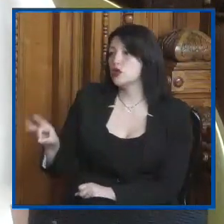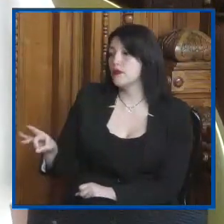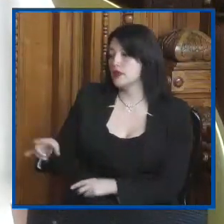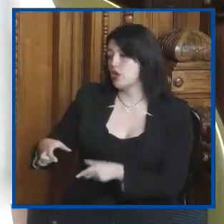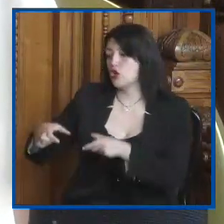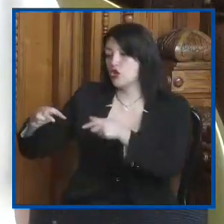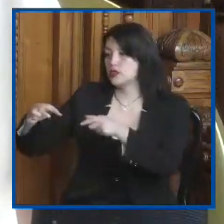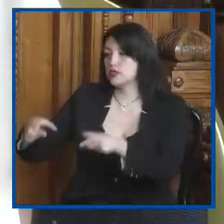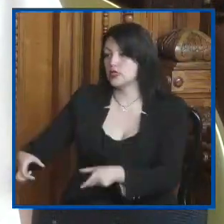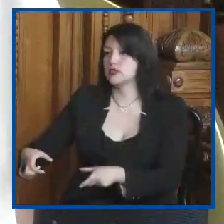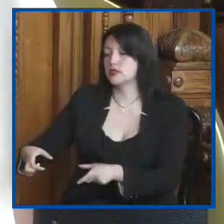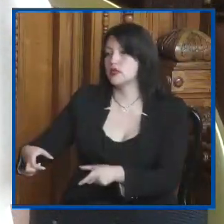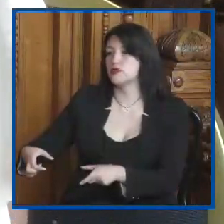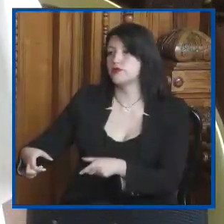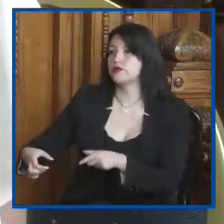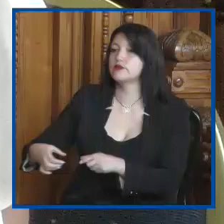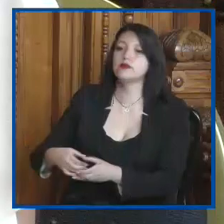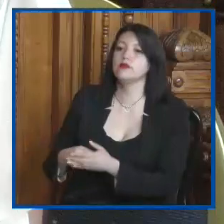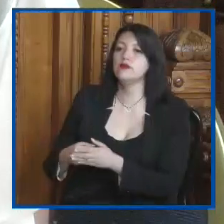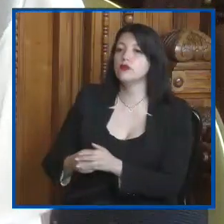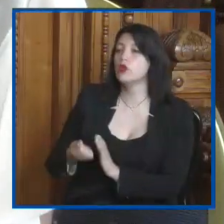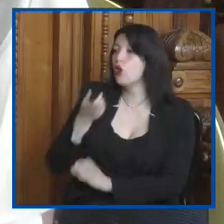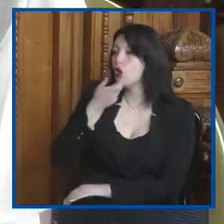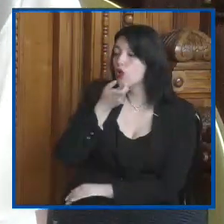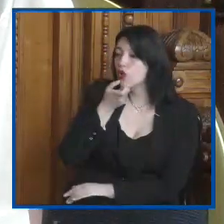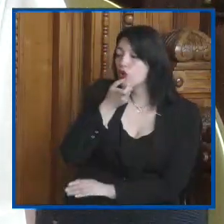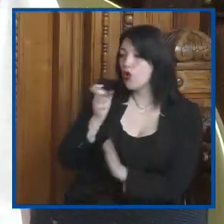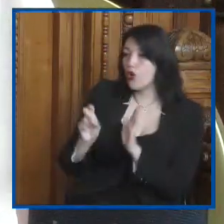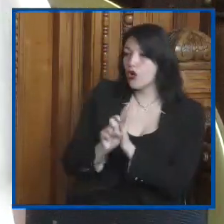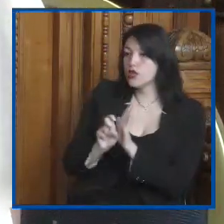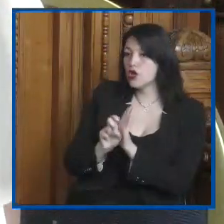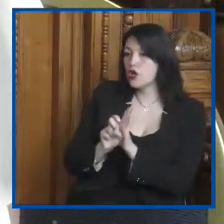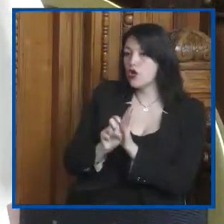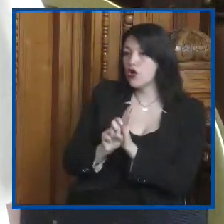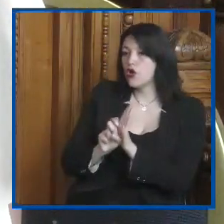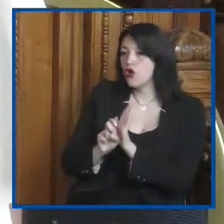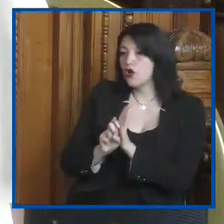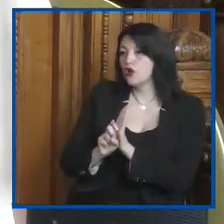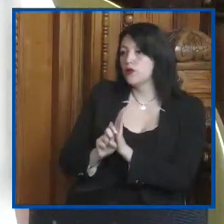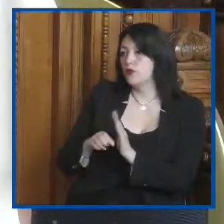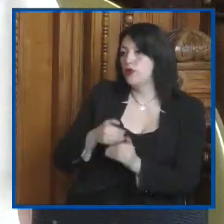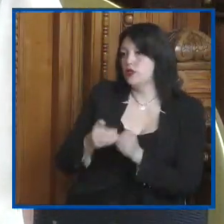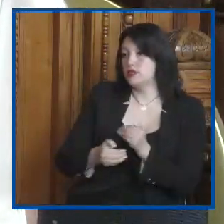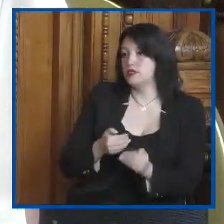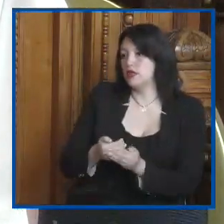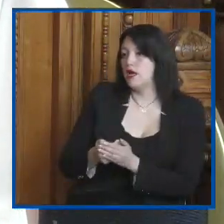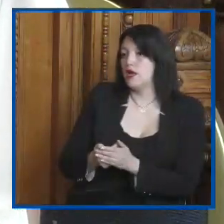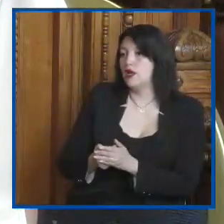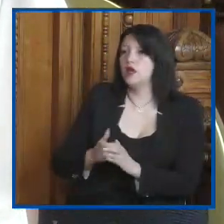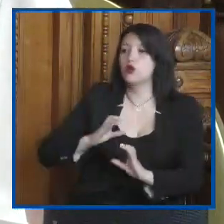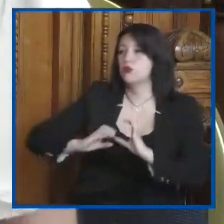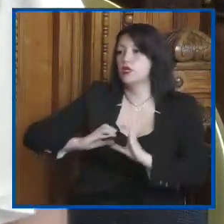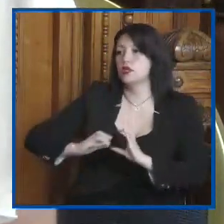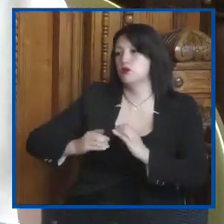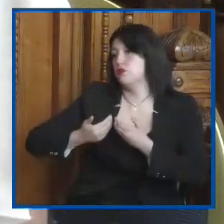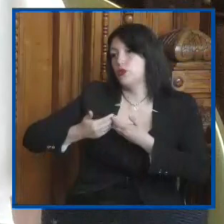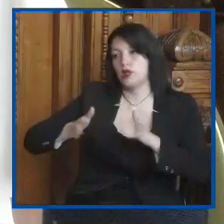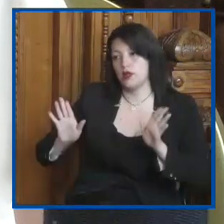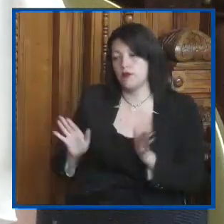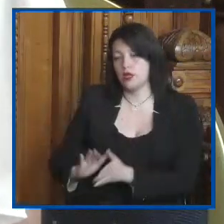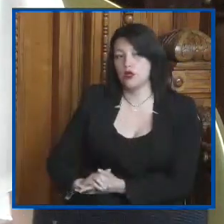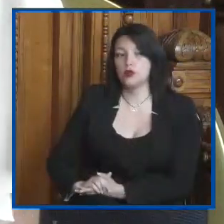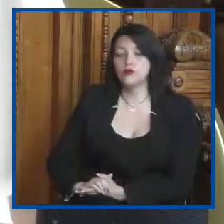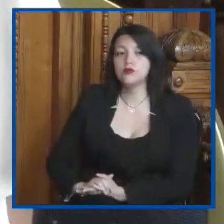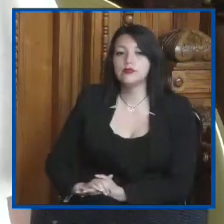constancia de notificación. Nuestro código procesal permite la notificación por cualquier medio. Entonces, yo